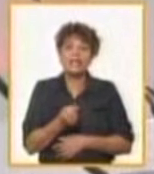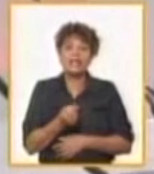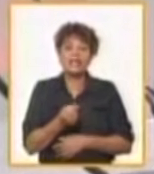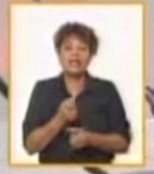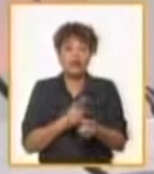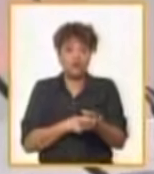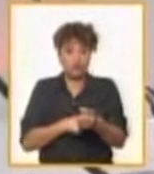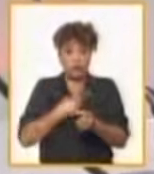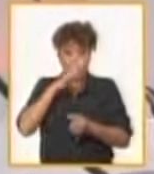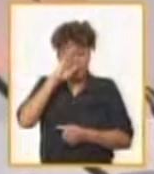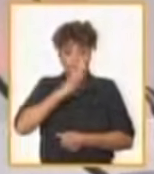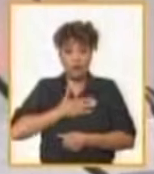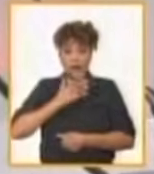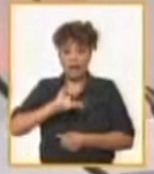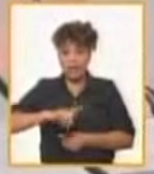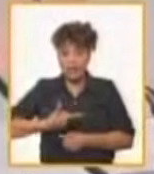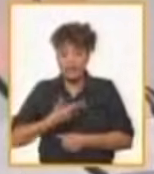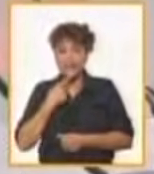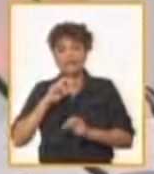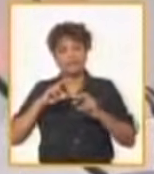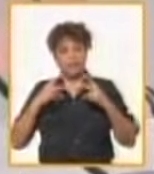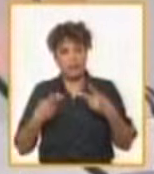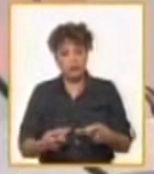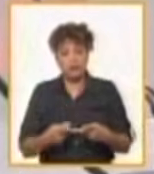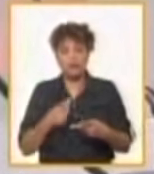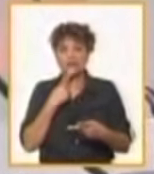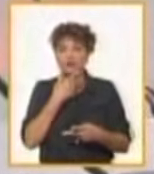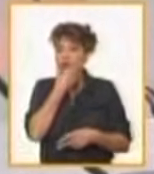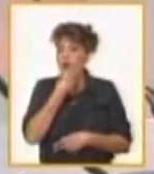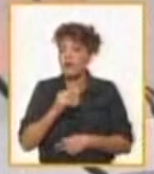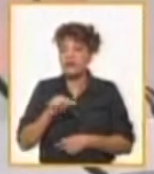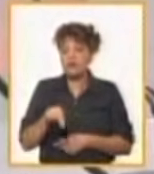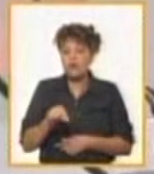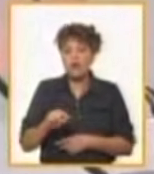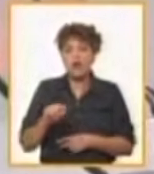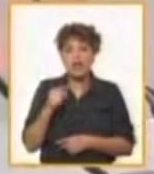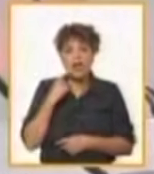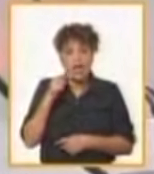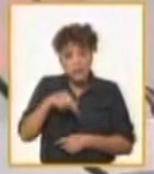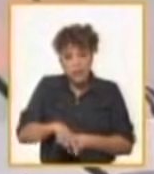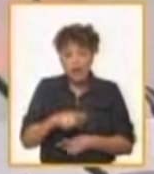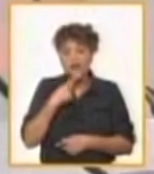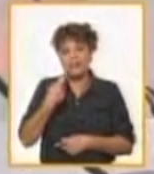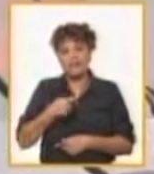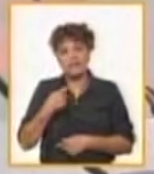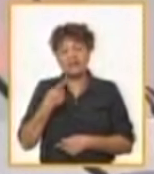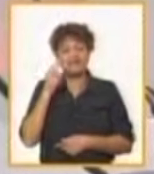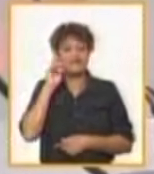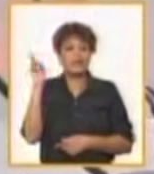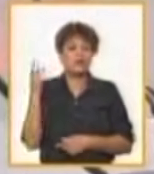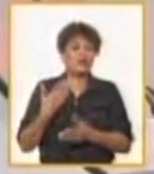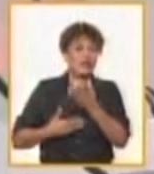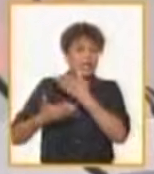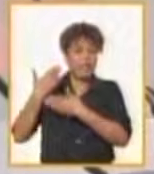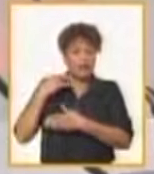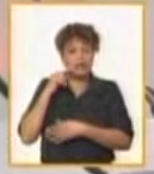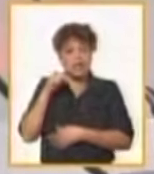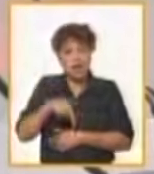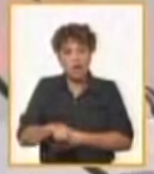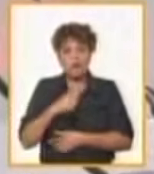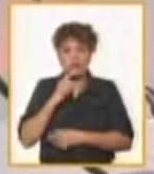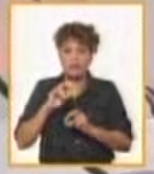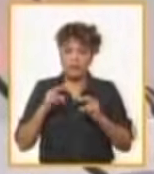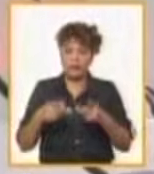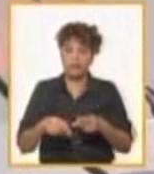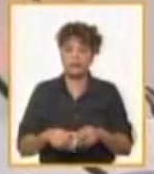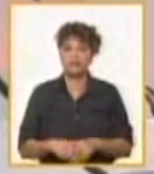arte que se hacía en las masas, en el pueblo. Por eso el hecho de que ese interés que se solidificó,